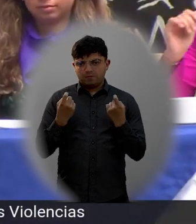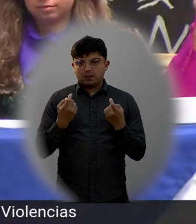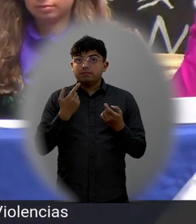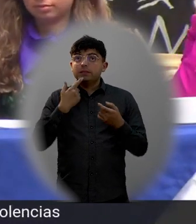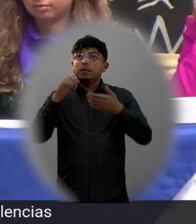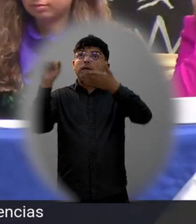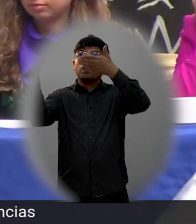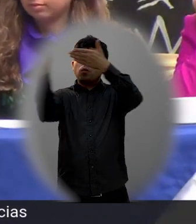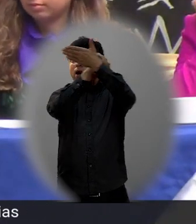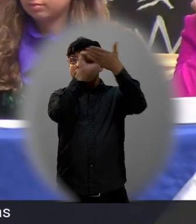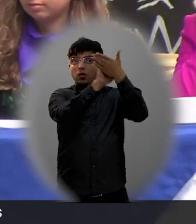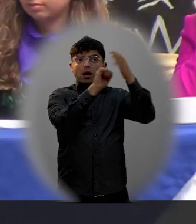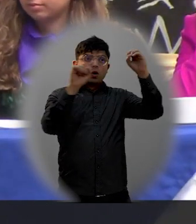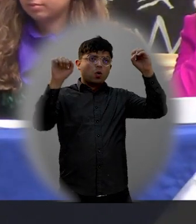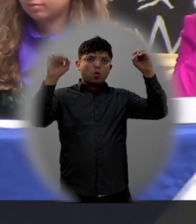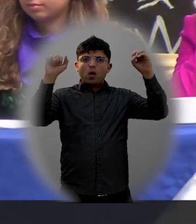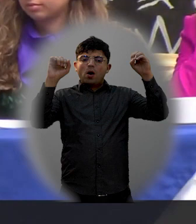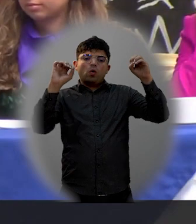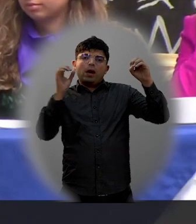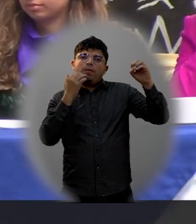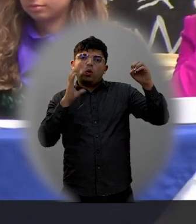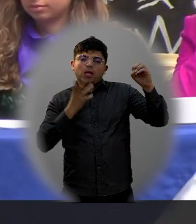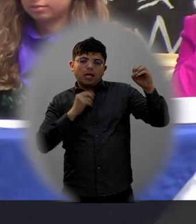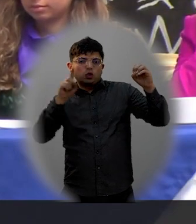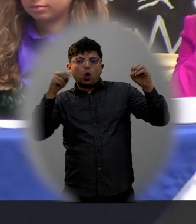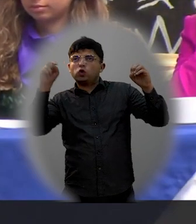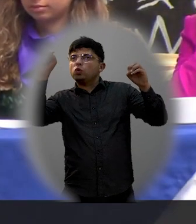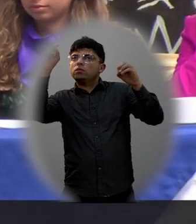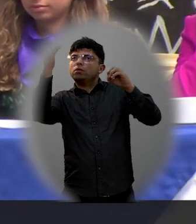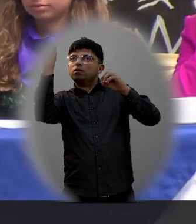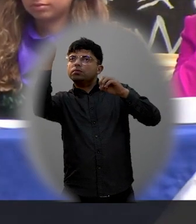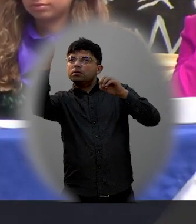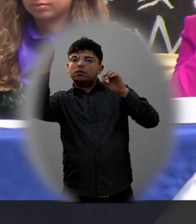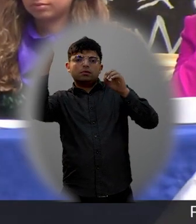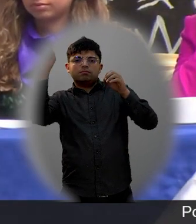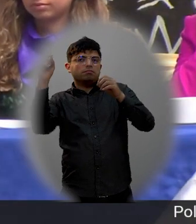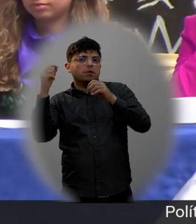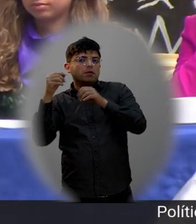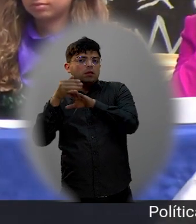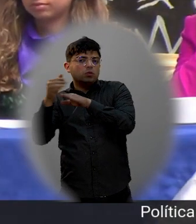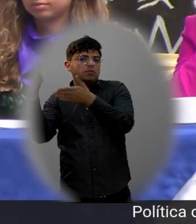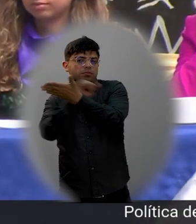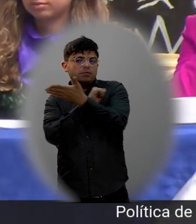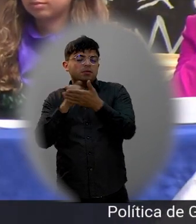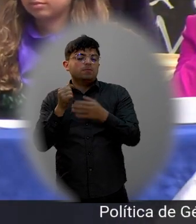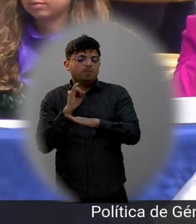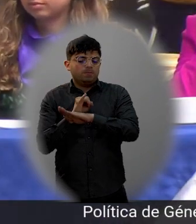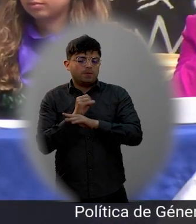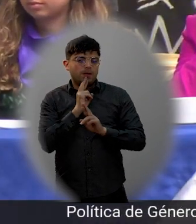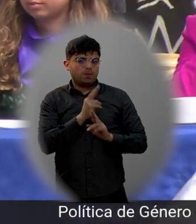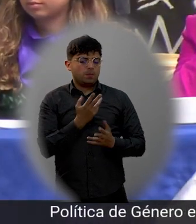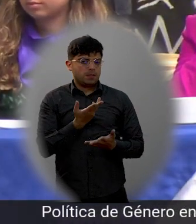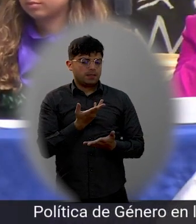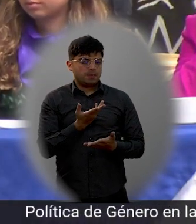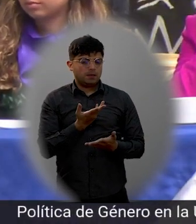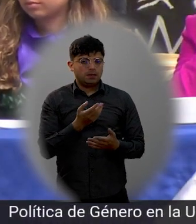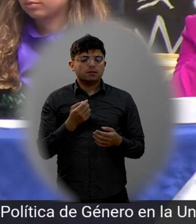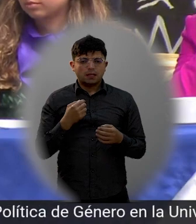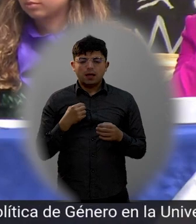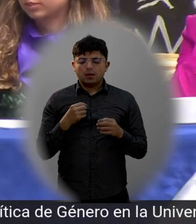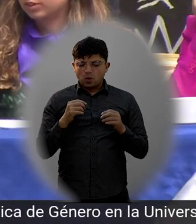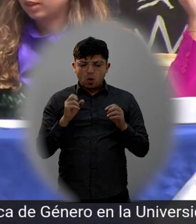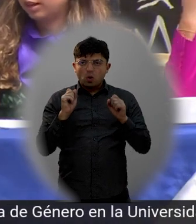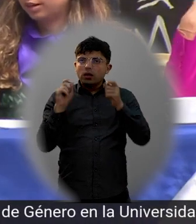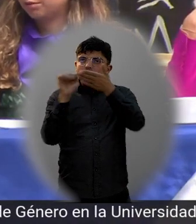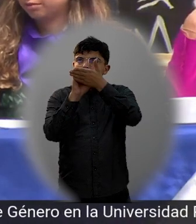borrarlo sin dar respuesta inmediata. Bueno, borrémoslos, pero entonces vamos a dar respuesta inmediata y a crear o a organizar estos